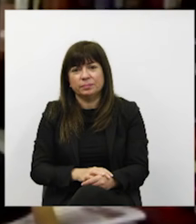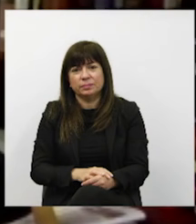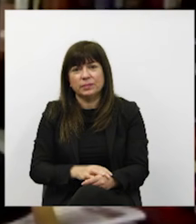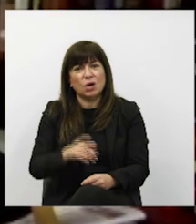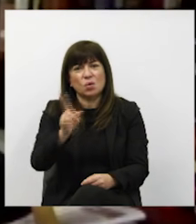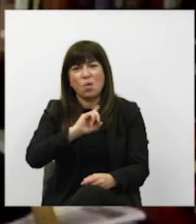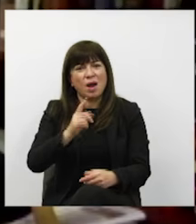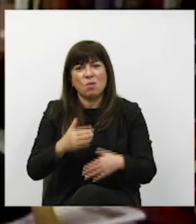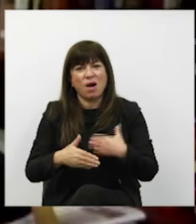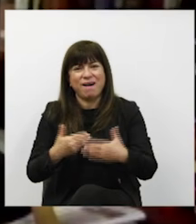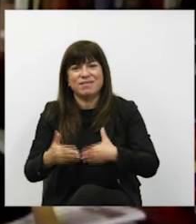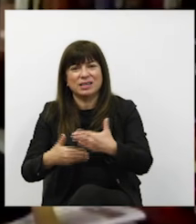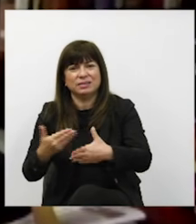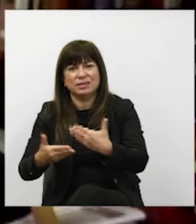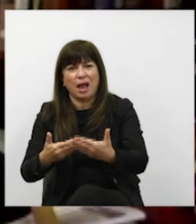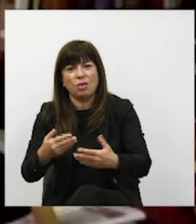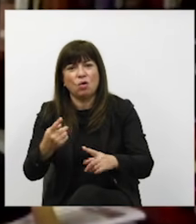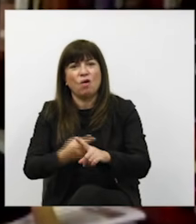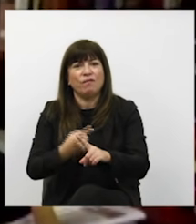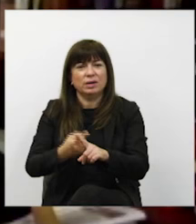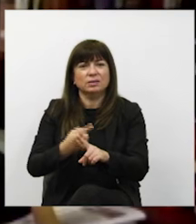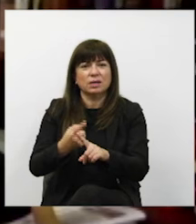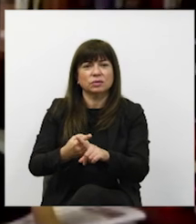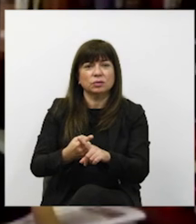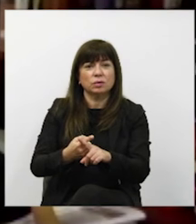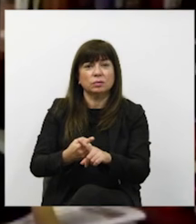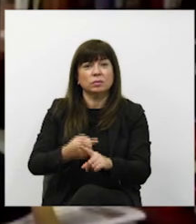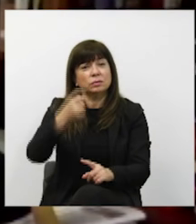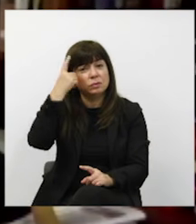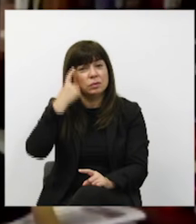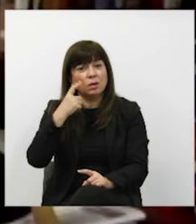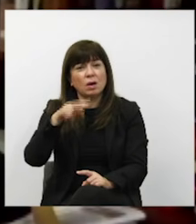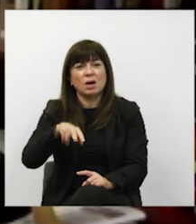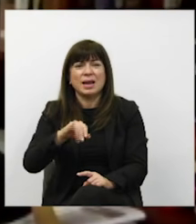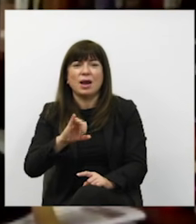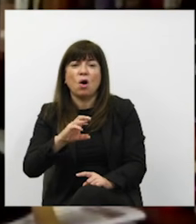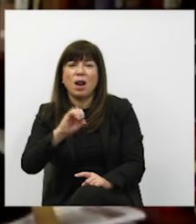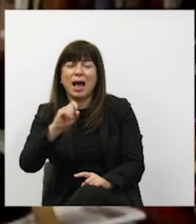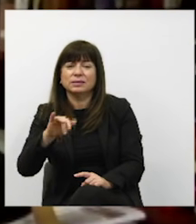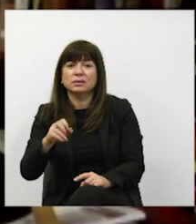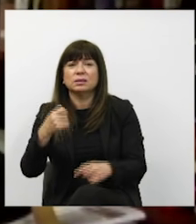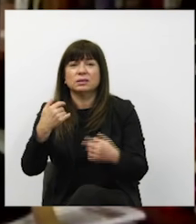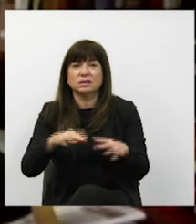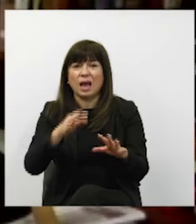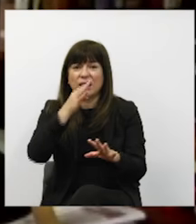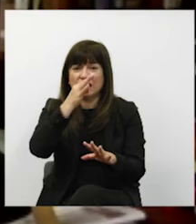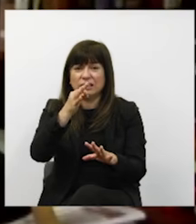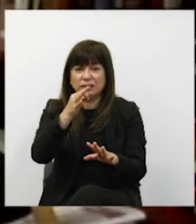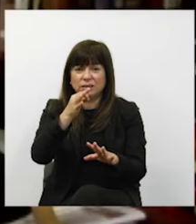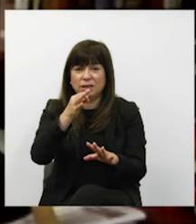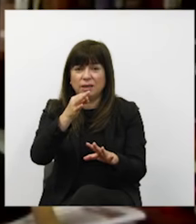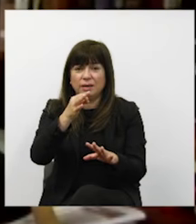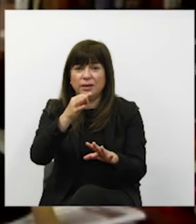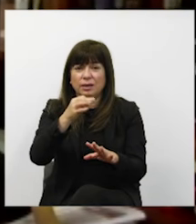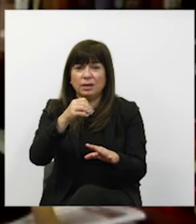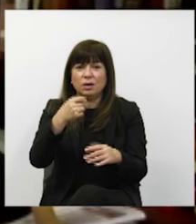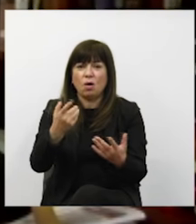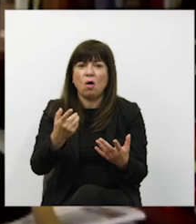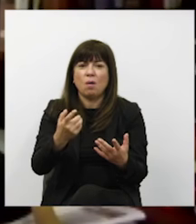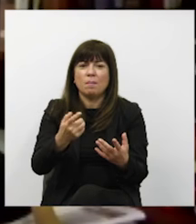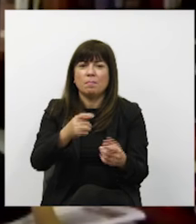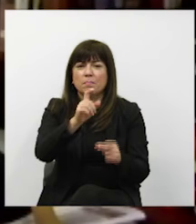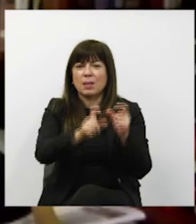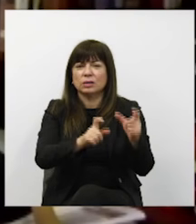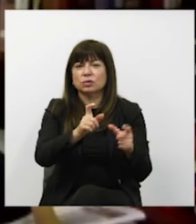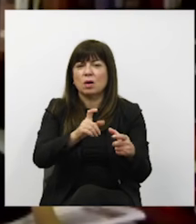que no hemos avanzado en esta conversación. Digamos, yo creo que si Nicolás dice lo que acaba de decir y se junta con gente del